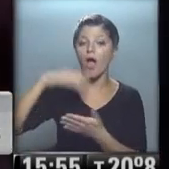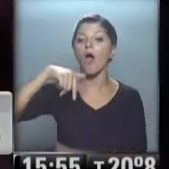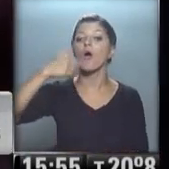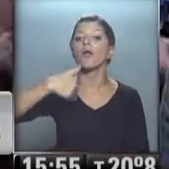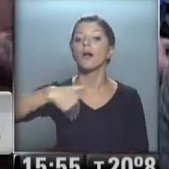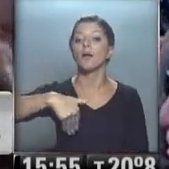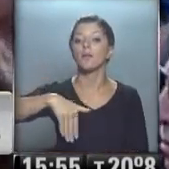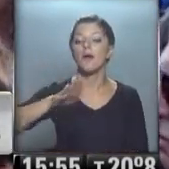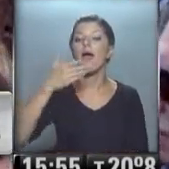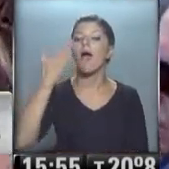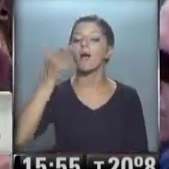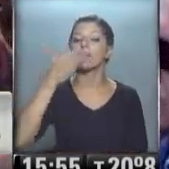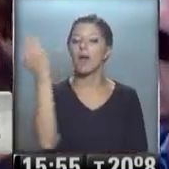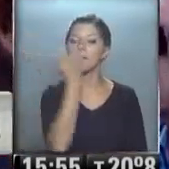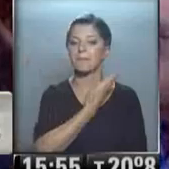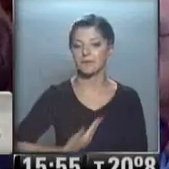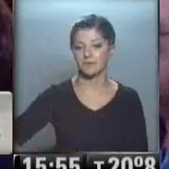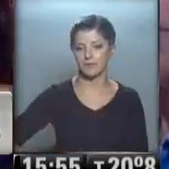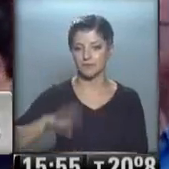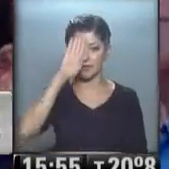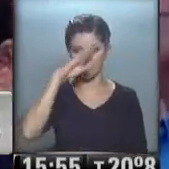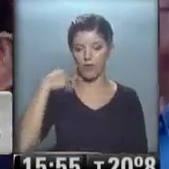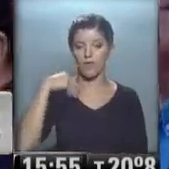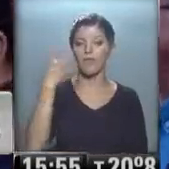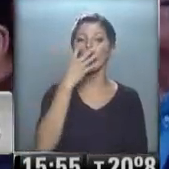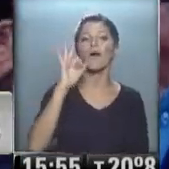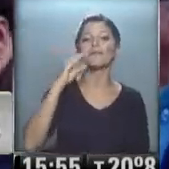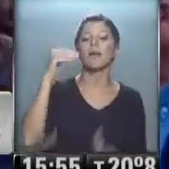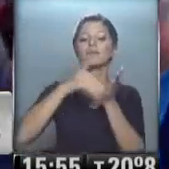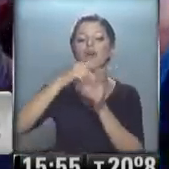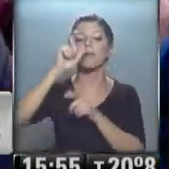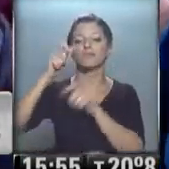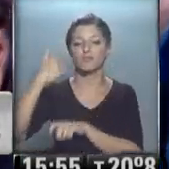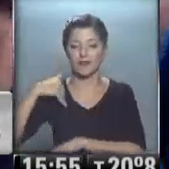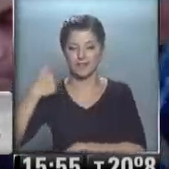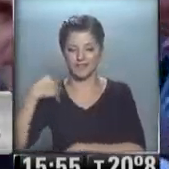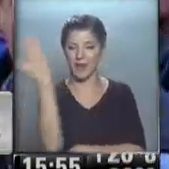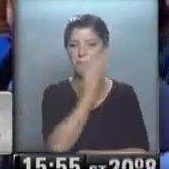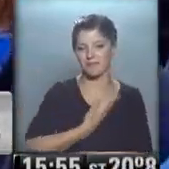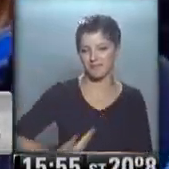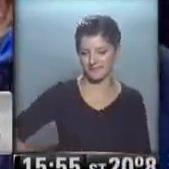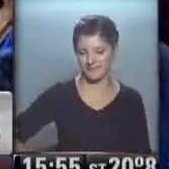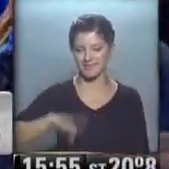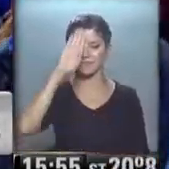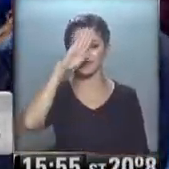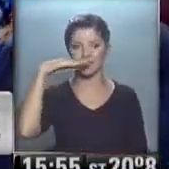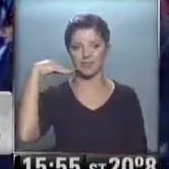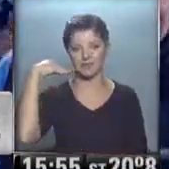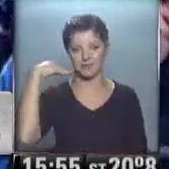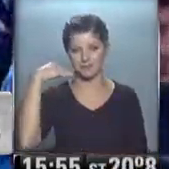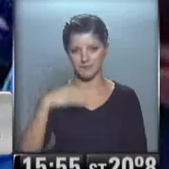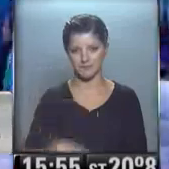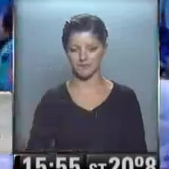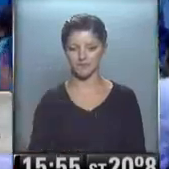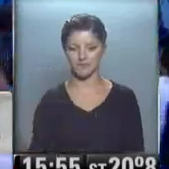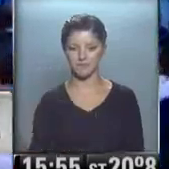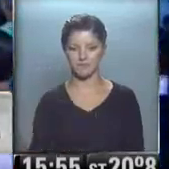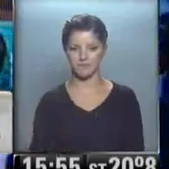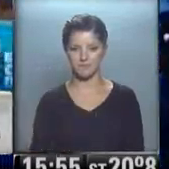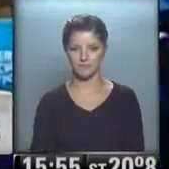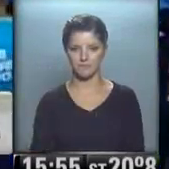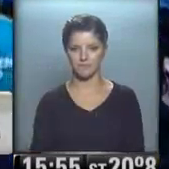palabras de nuestra presidenta, la de los 40 millones de argentinos, la doctora Cristina Fernández de Kirchner,